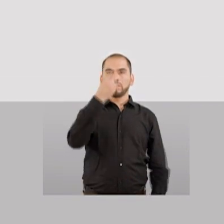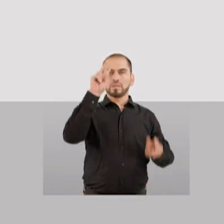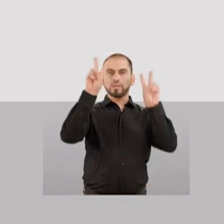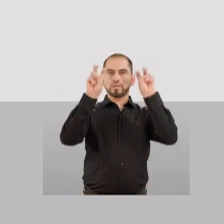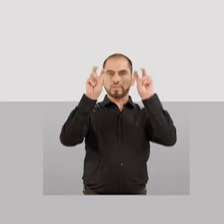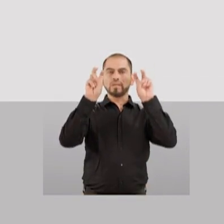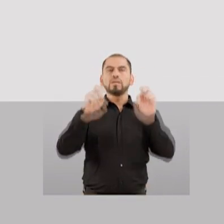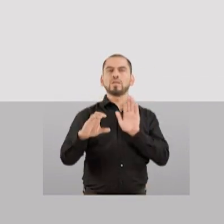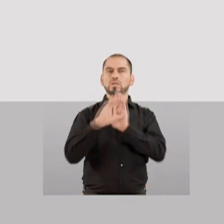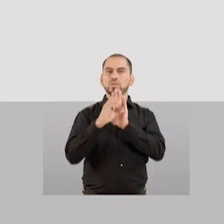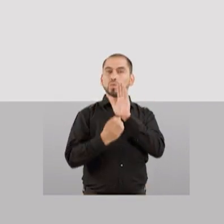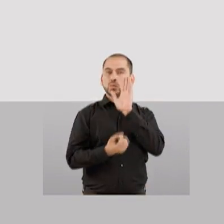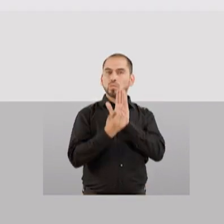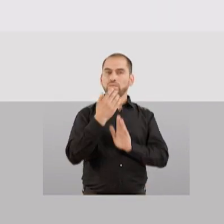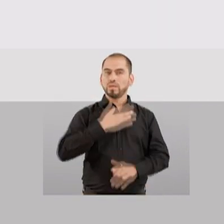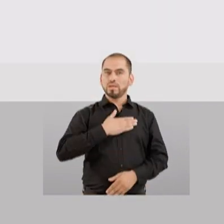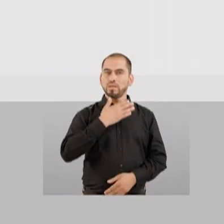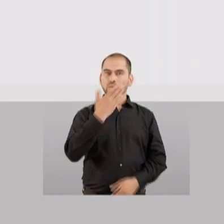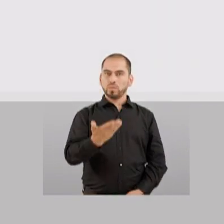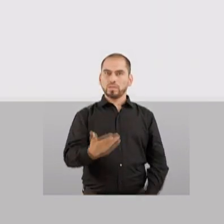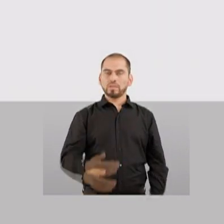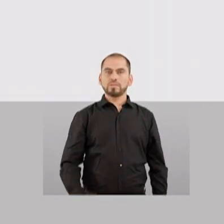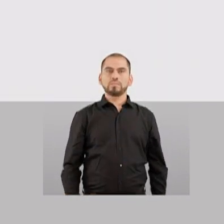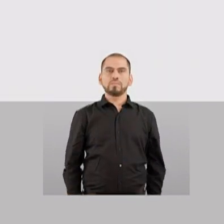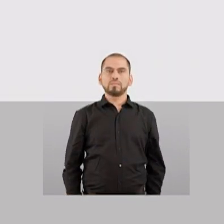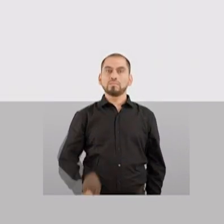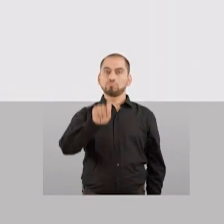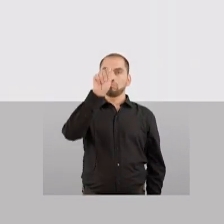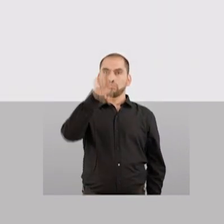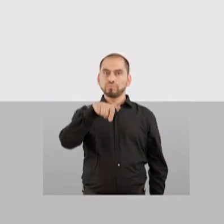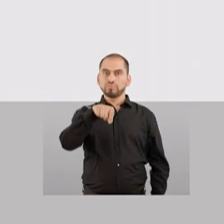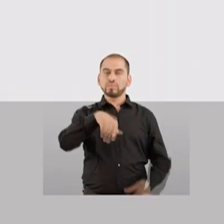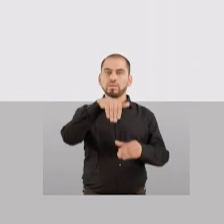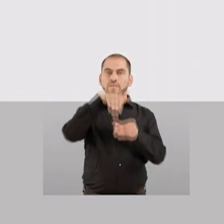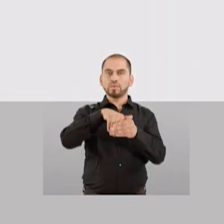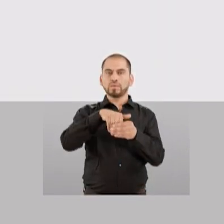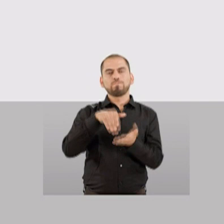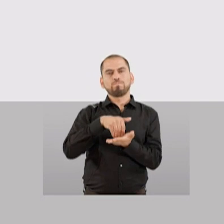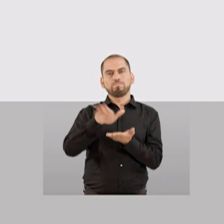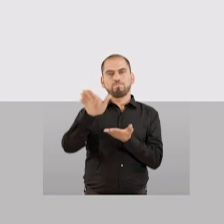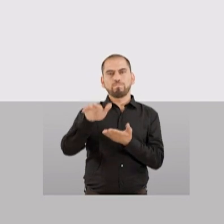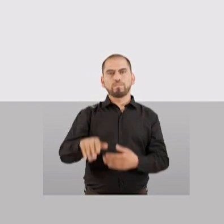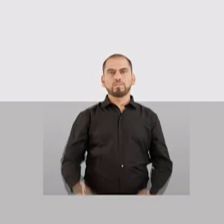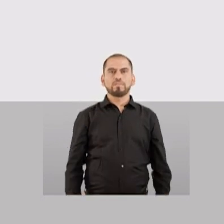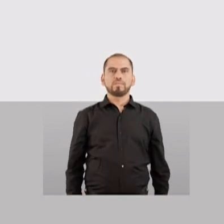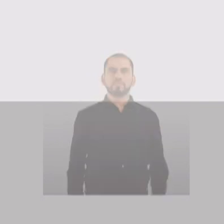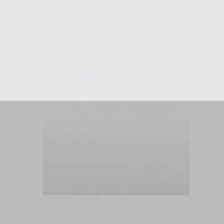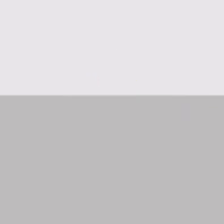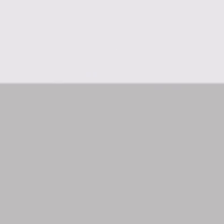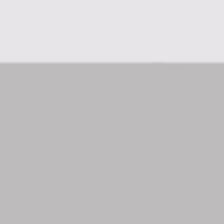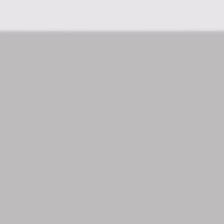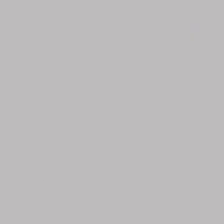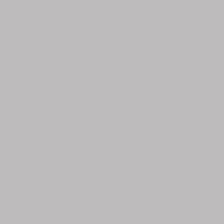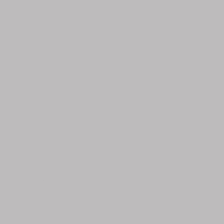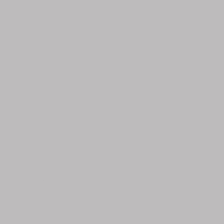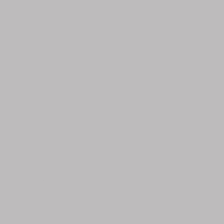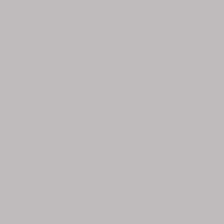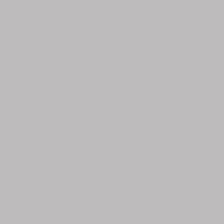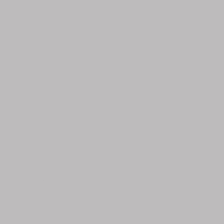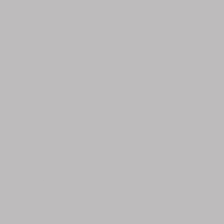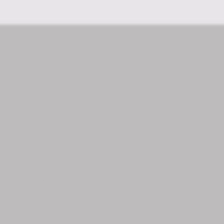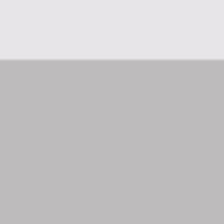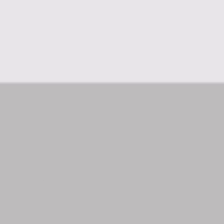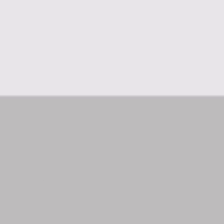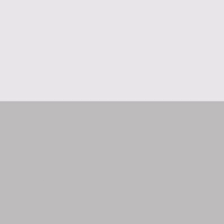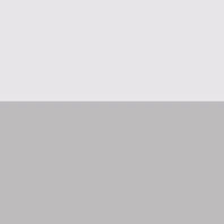nacional. Primera cédula. ¿Quiere usted una nueva constitución? Opción rechazo.